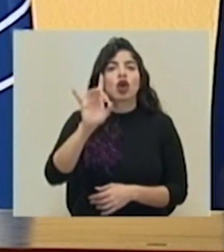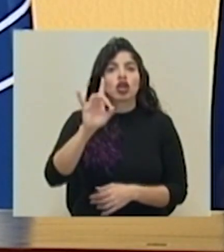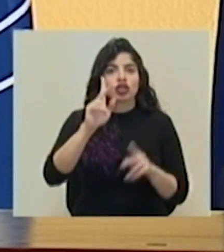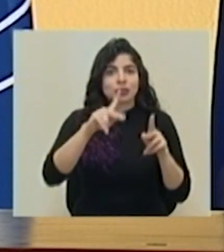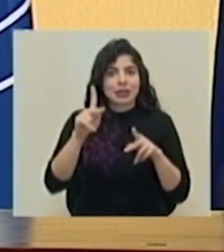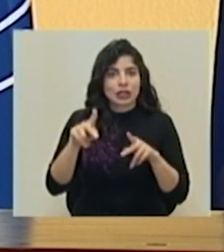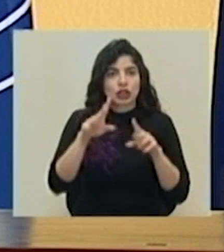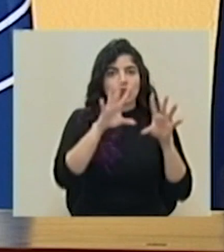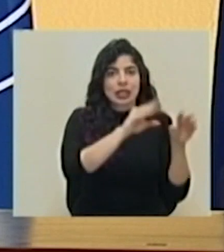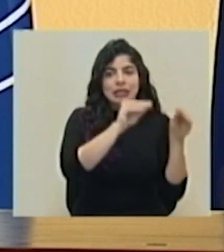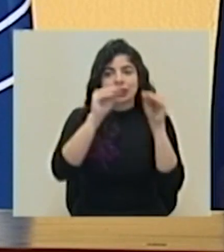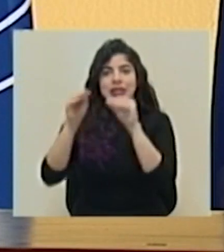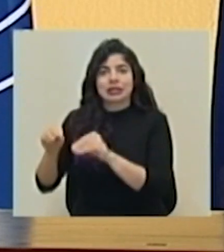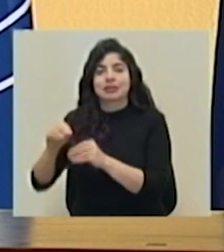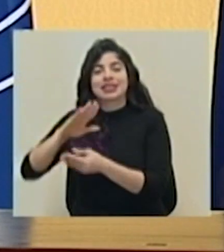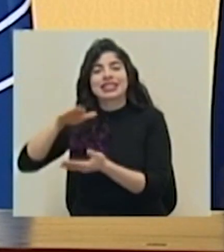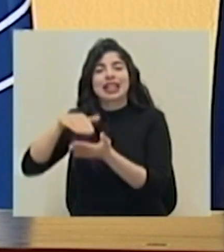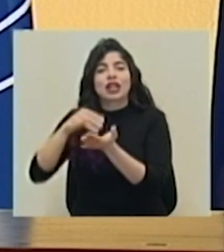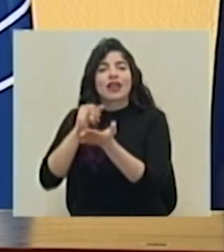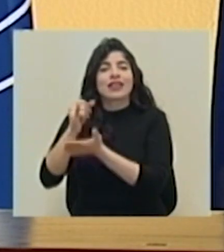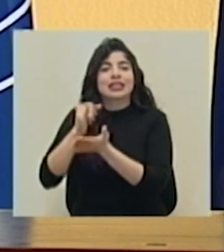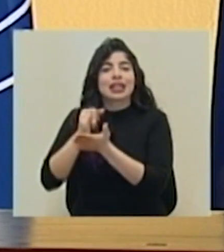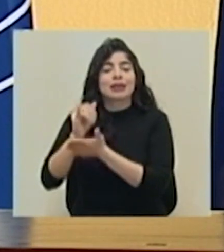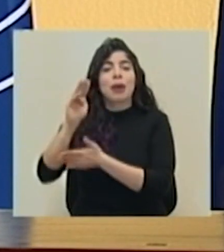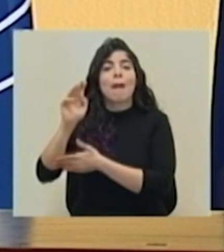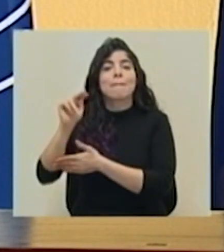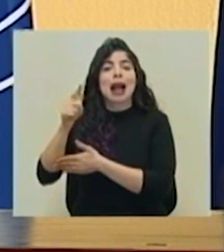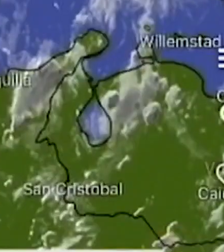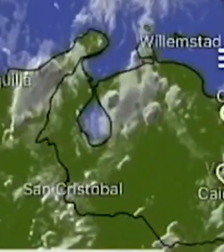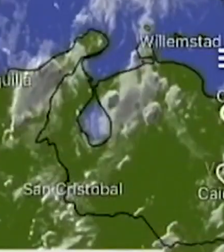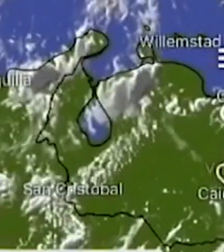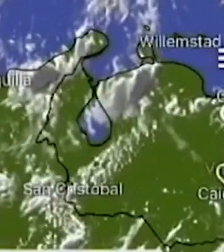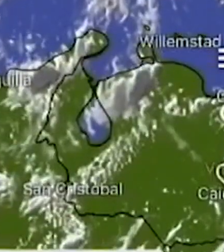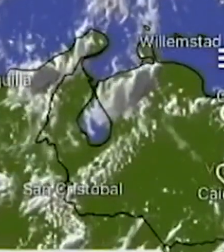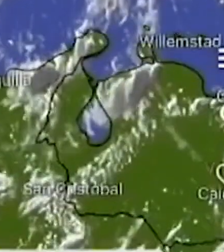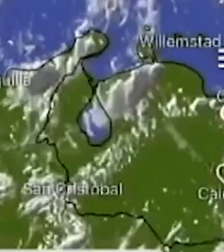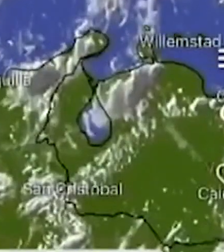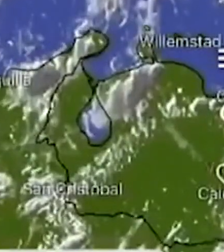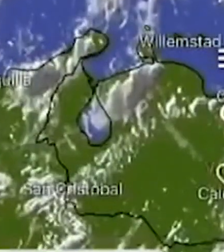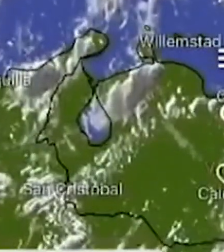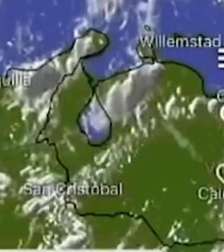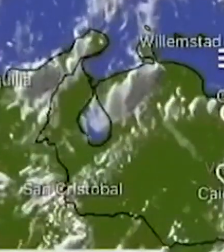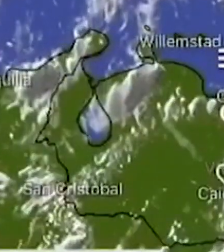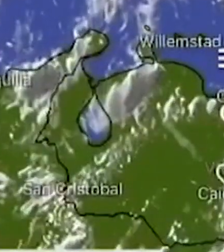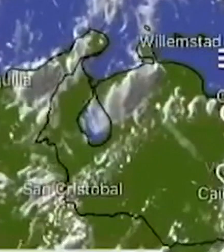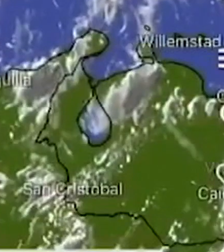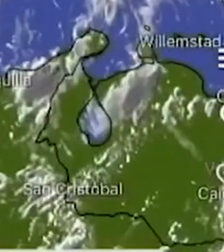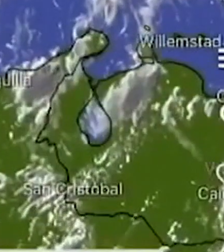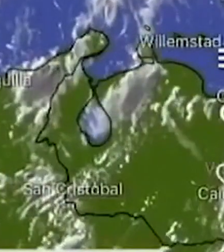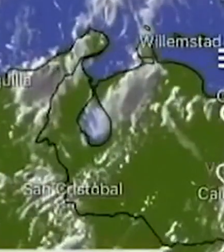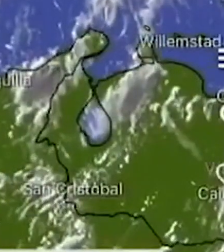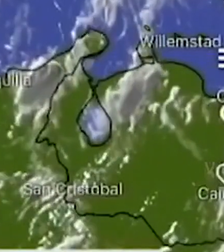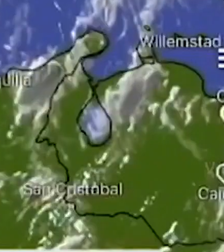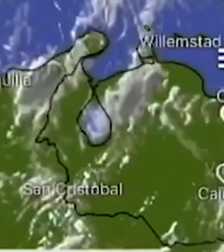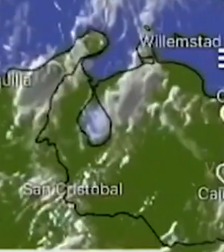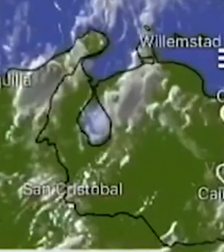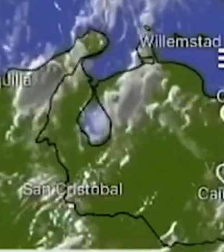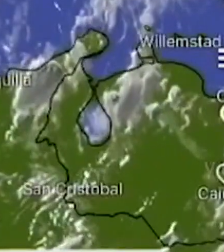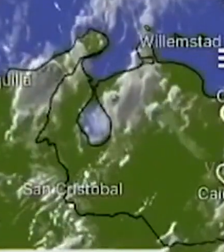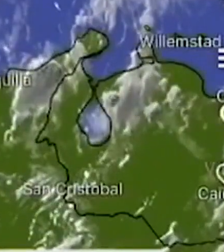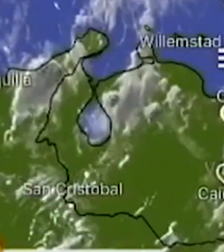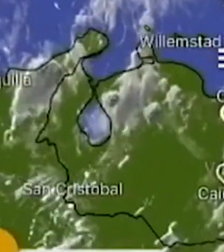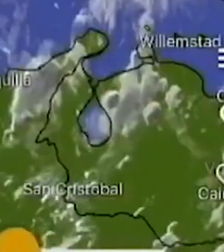forma. En algunos estados, los llamados electores infieles estaban sujetos a una simple multa. Pero en julio de este año,